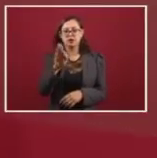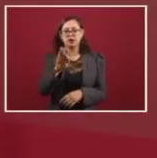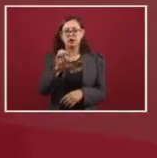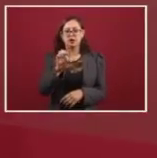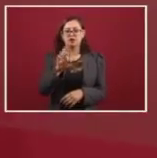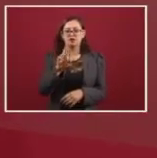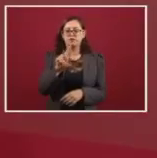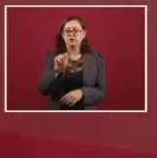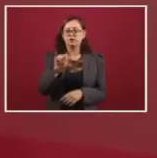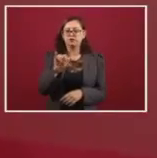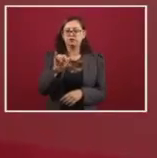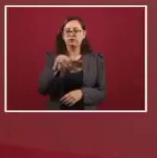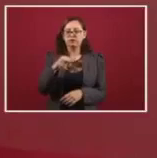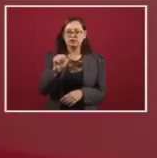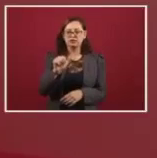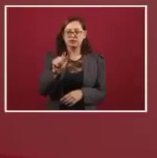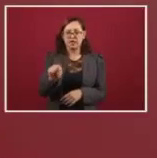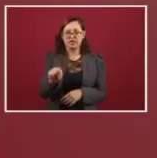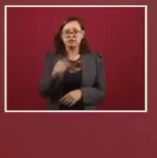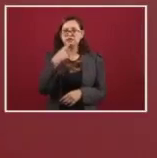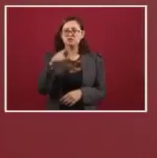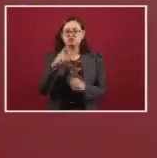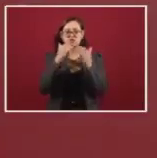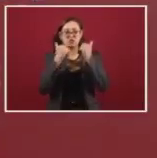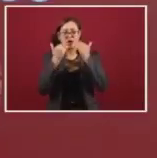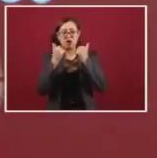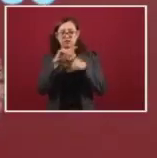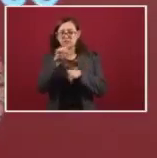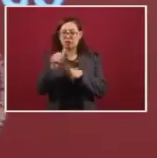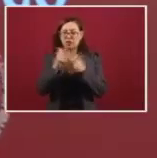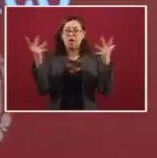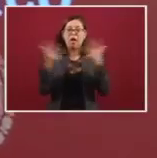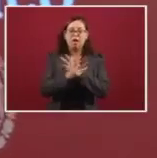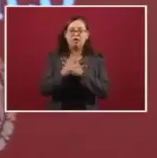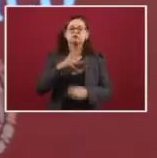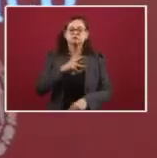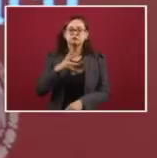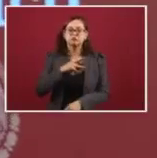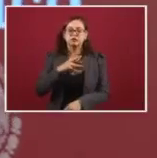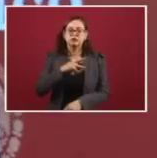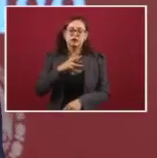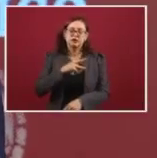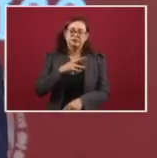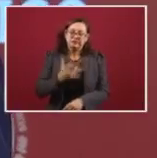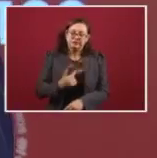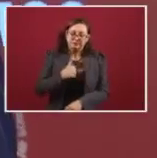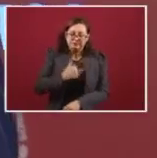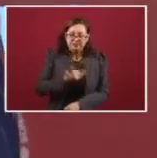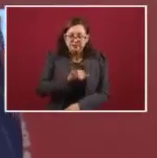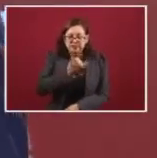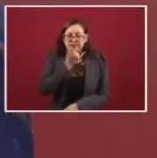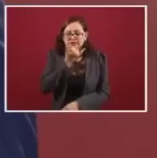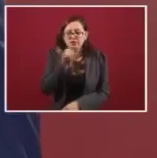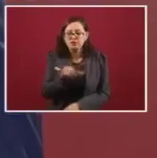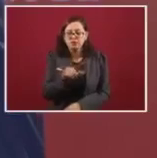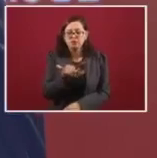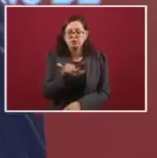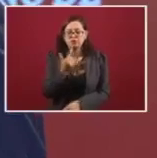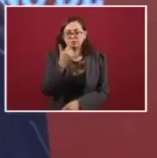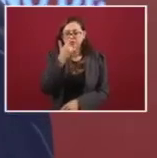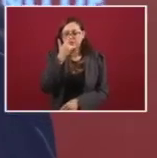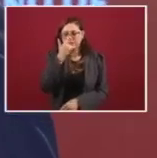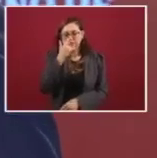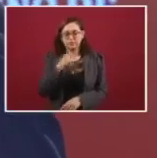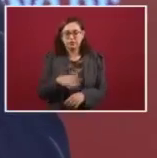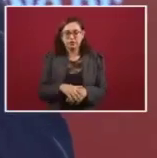Fertimex, Fertinal, y sí había, sí, sí había. Lo que no hay es una denuncia